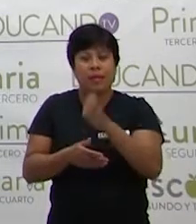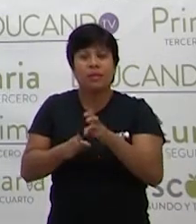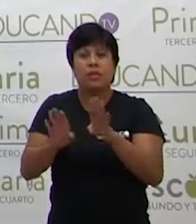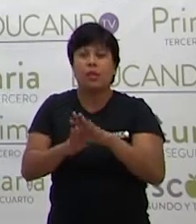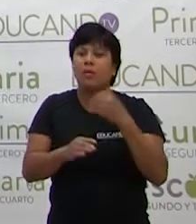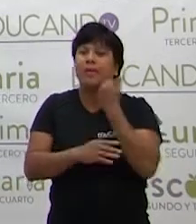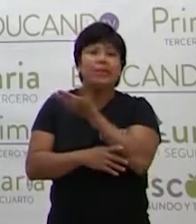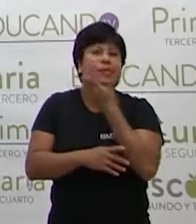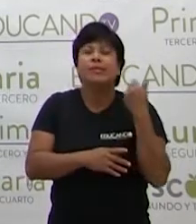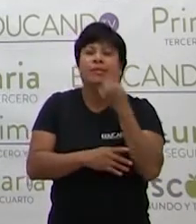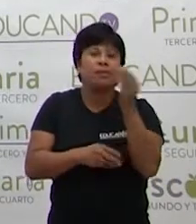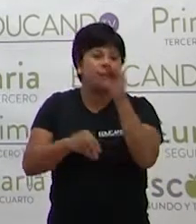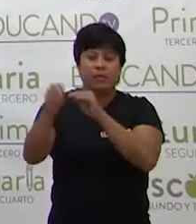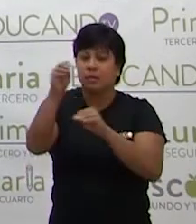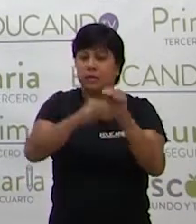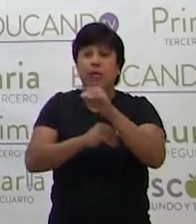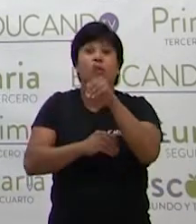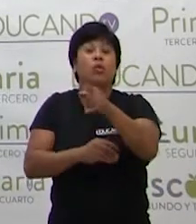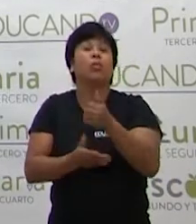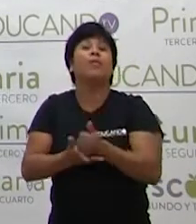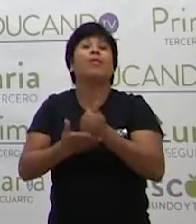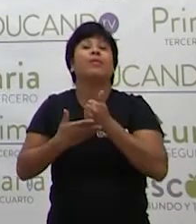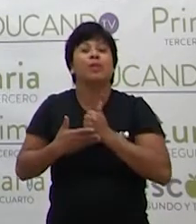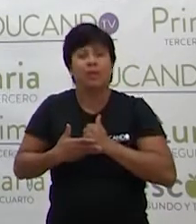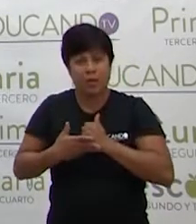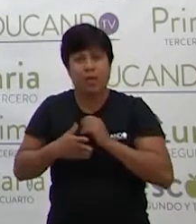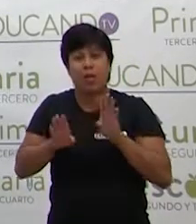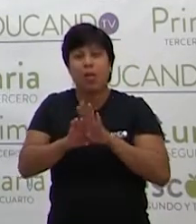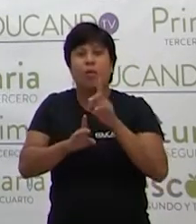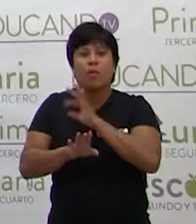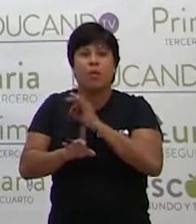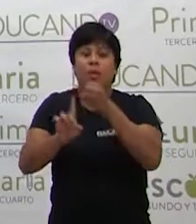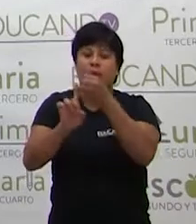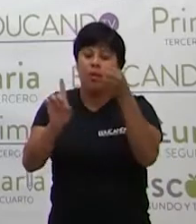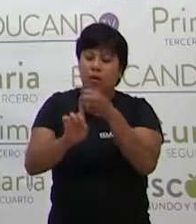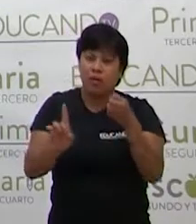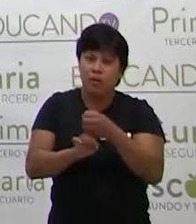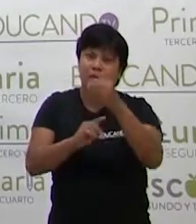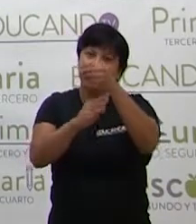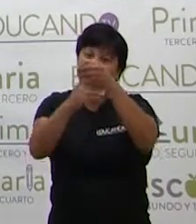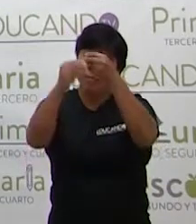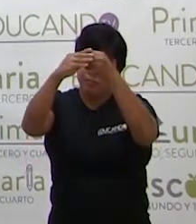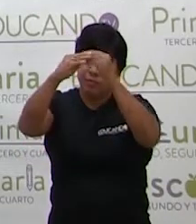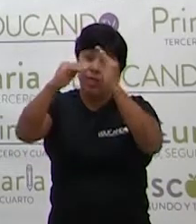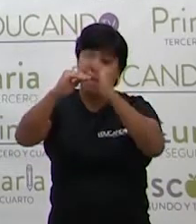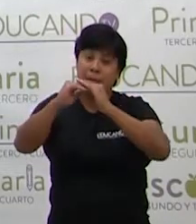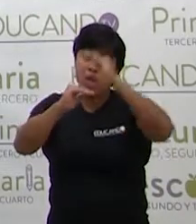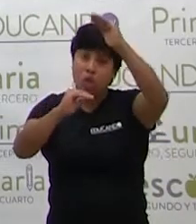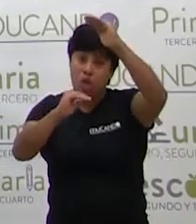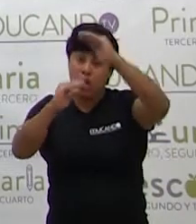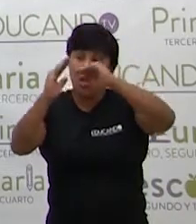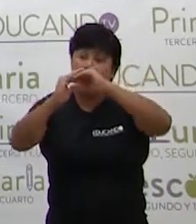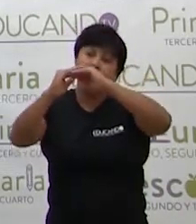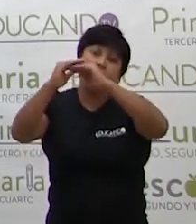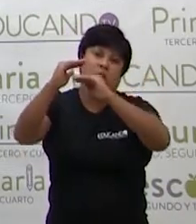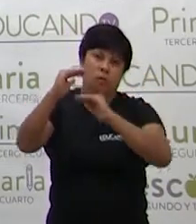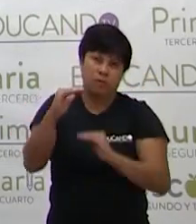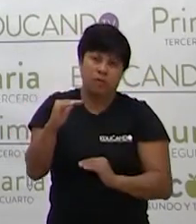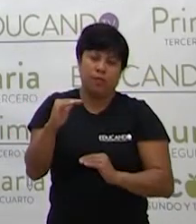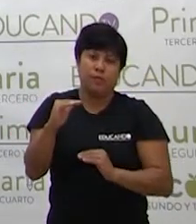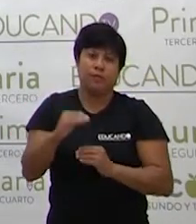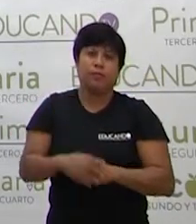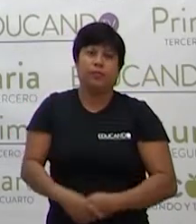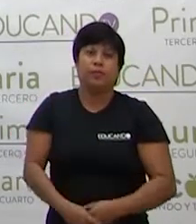desorden porque tú me vas a ayudar a ordenarlos de mayor a